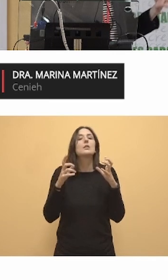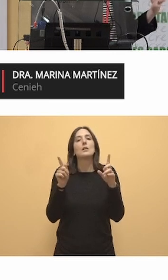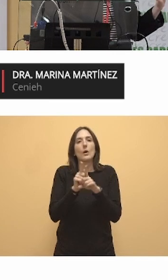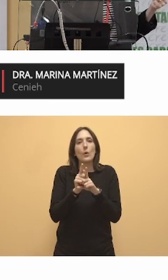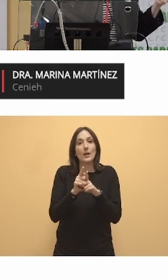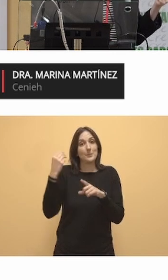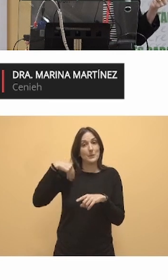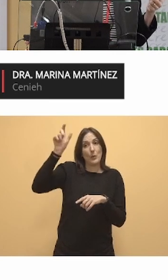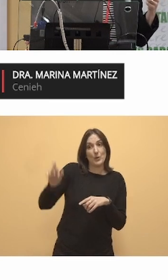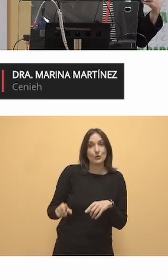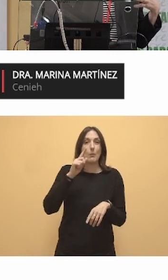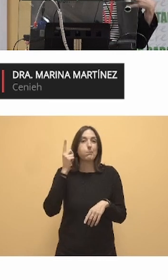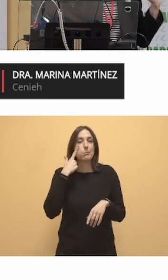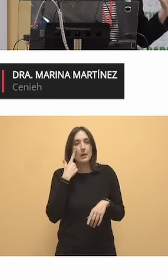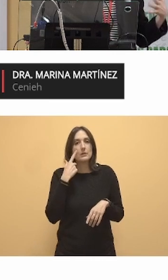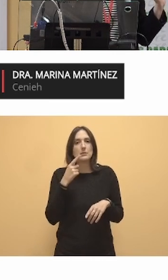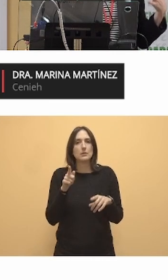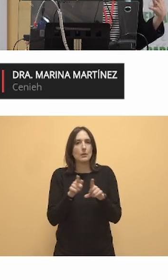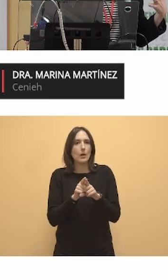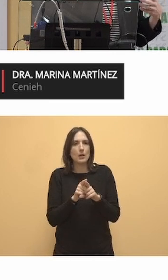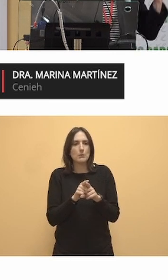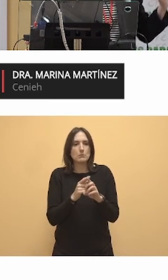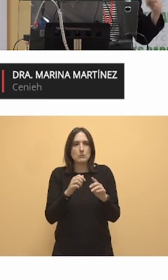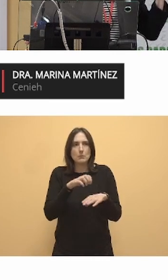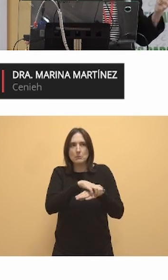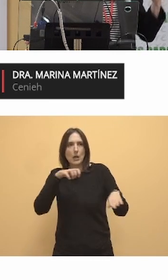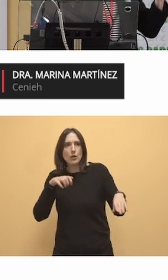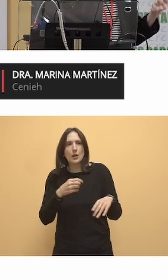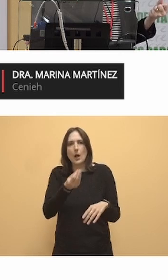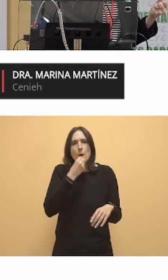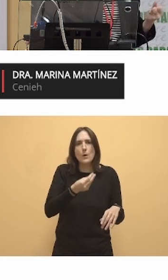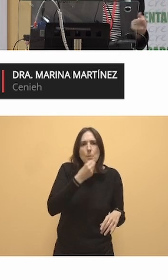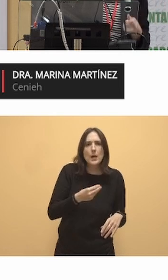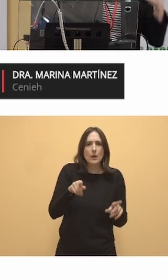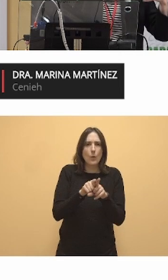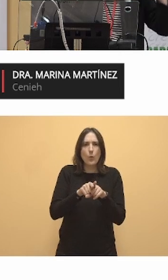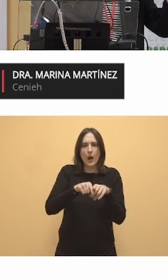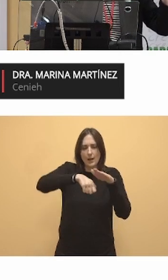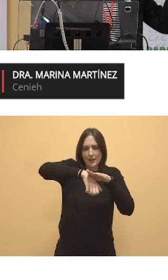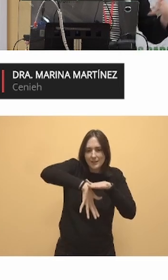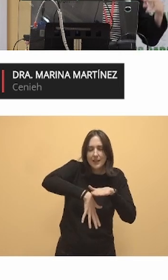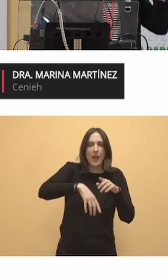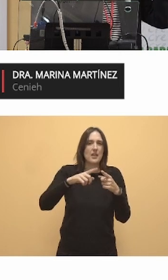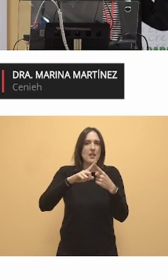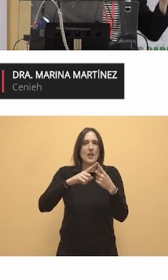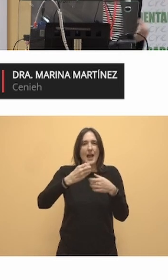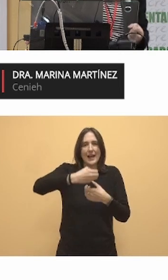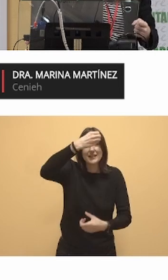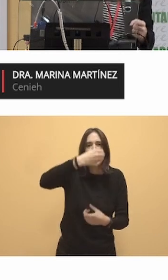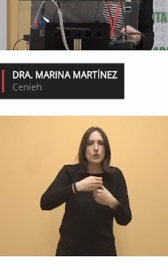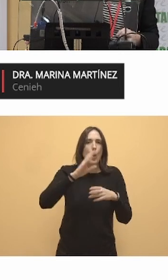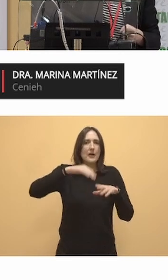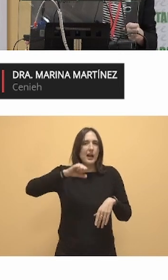Nutcrackerman, porque la mayor parte de su dieta eran bulbos, raíces, tallos, ¿vale? Que hicieron que, bueno, tuvieran que